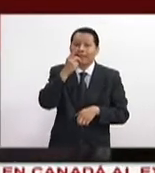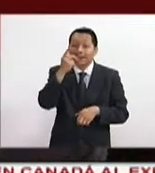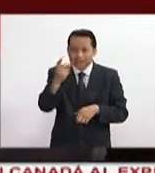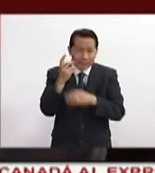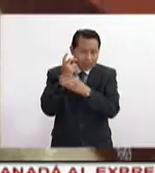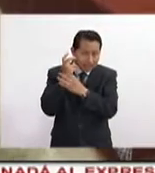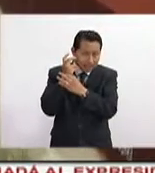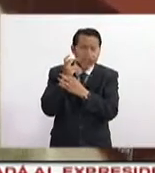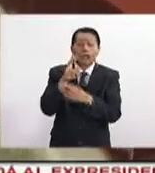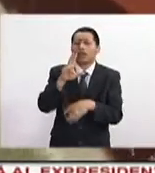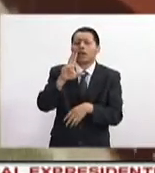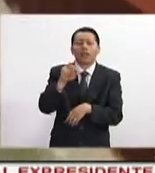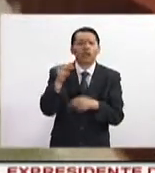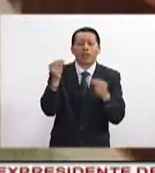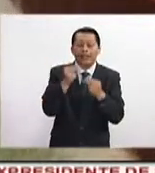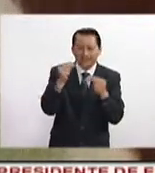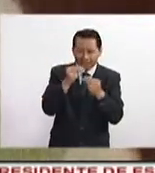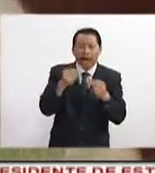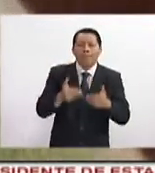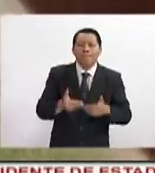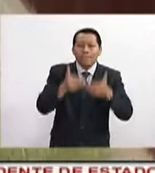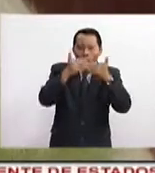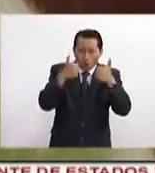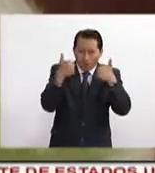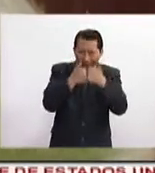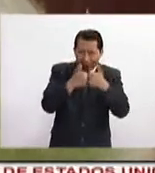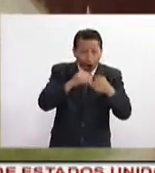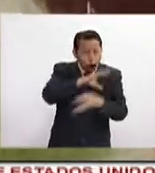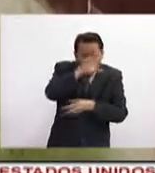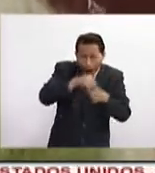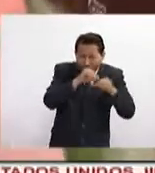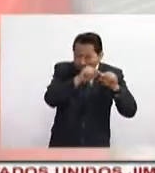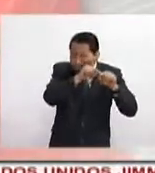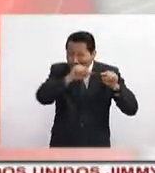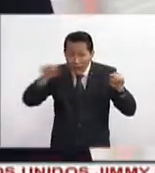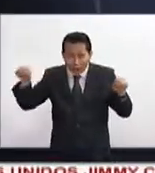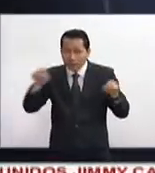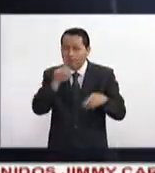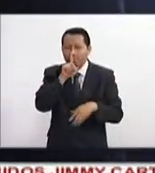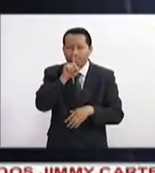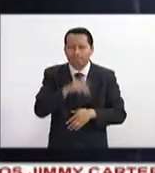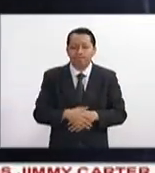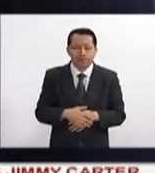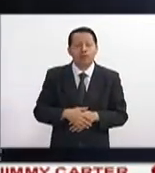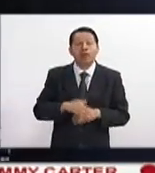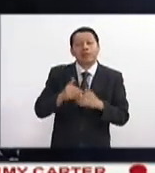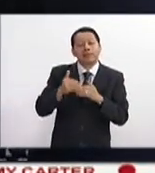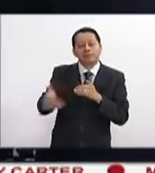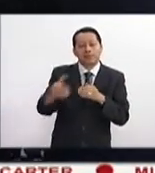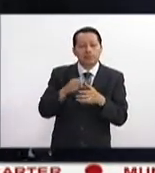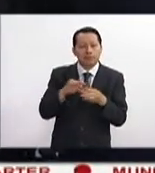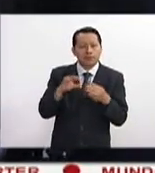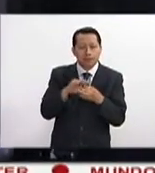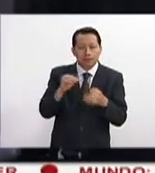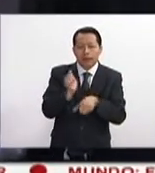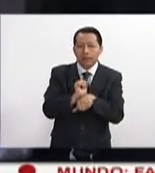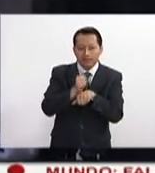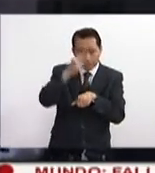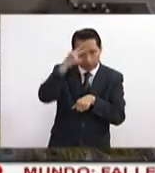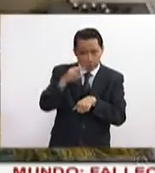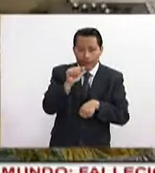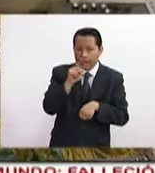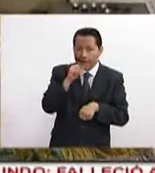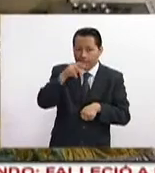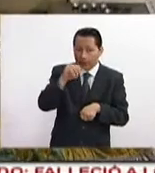no es necesario la construcción del muro fronterizo de costa a costa. Más adelante, la actriz mexicana